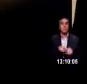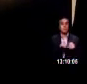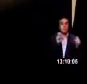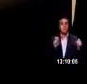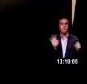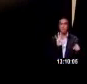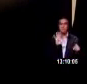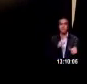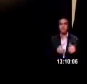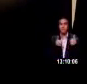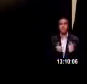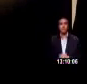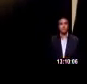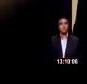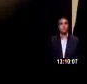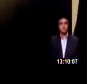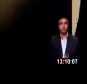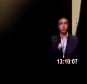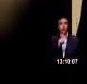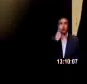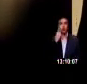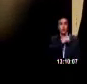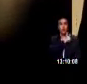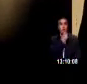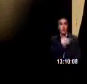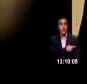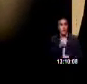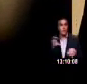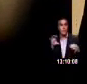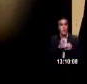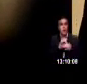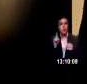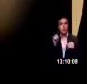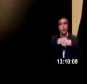al costado para que se forme una sola fuerza unida y no